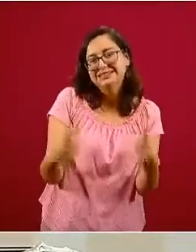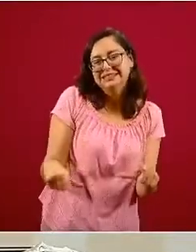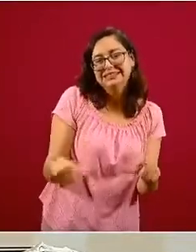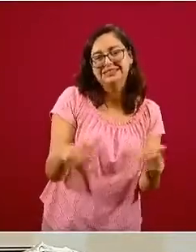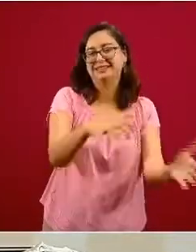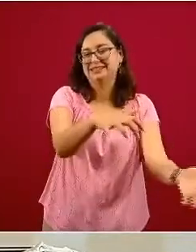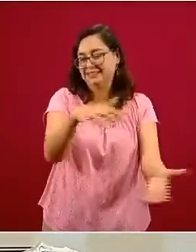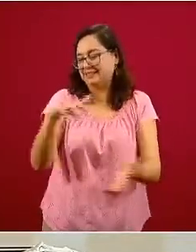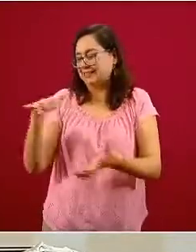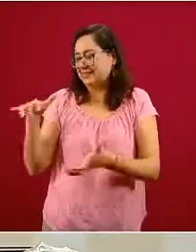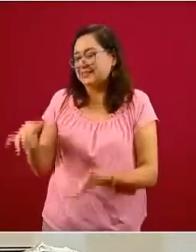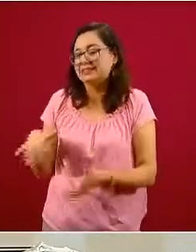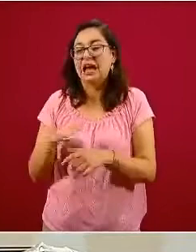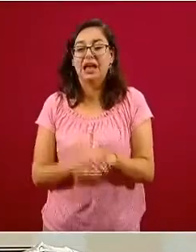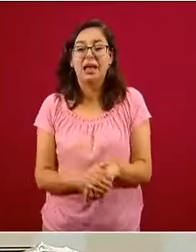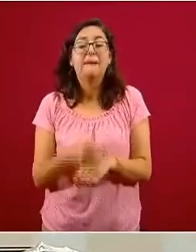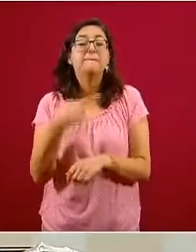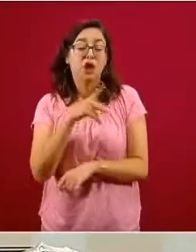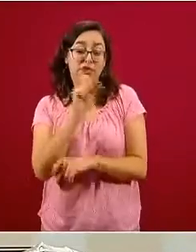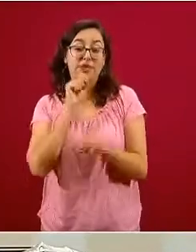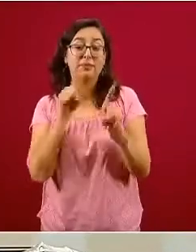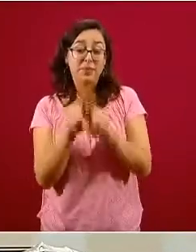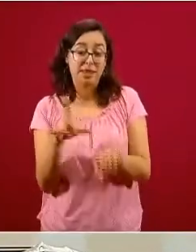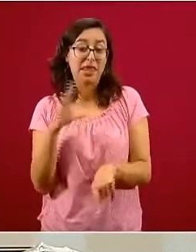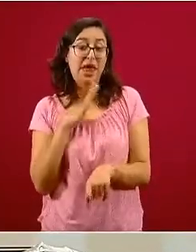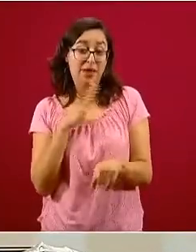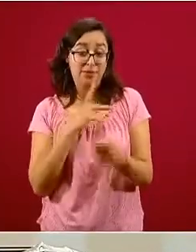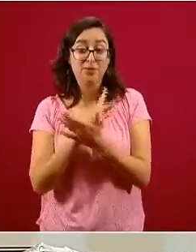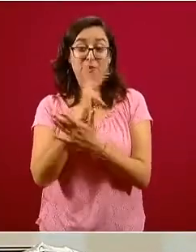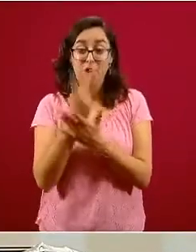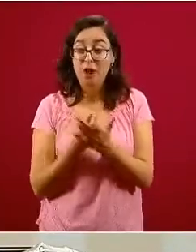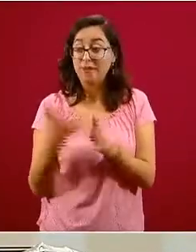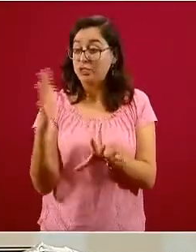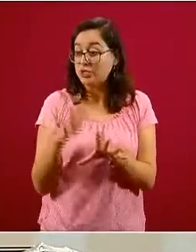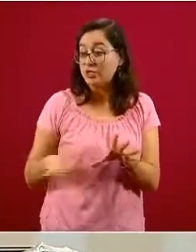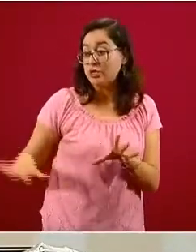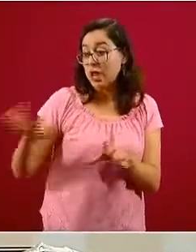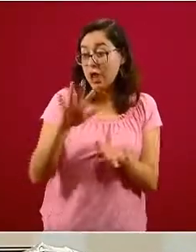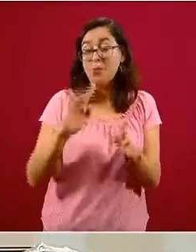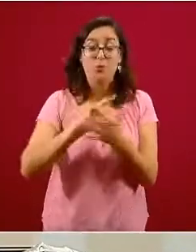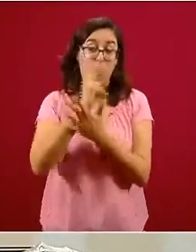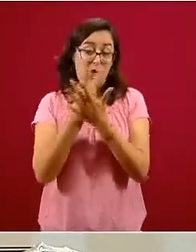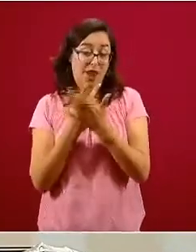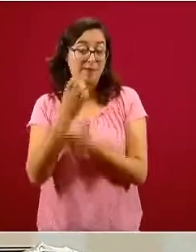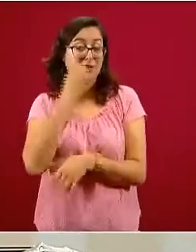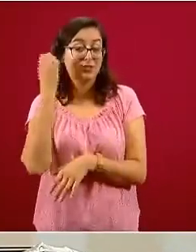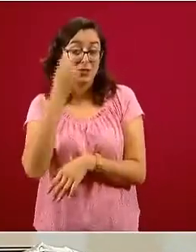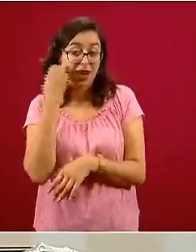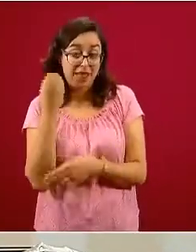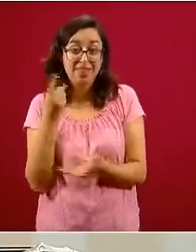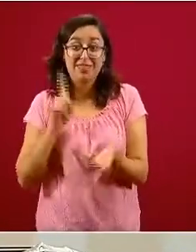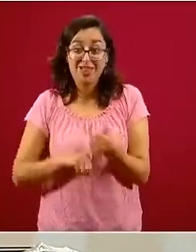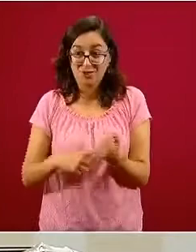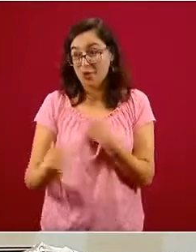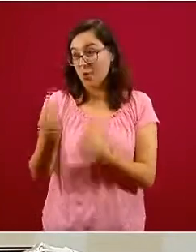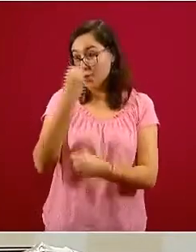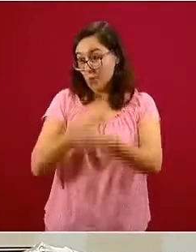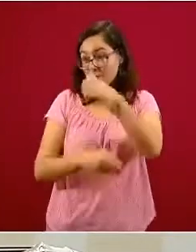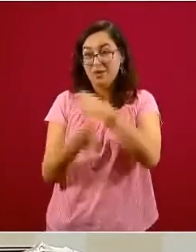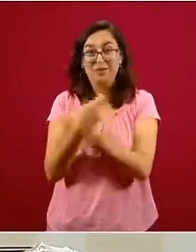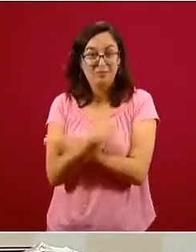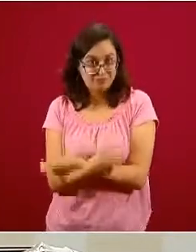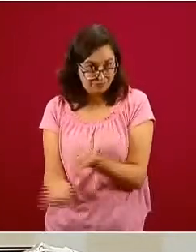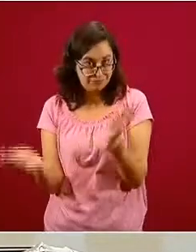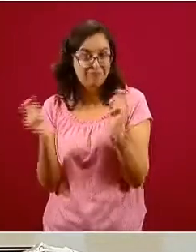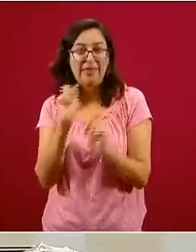pero también pues tienen programas sociales, tienen también programas escolares. Entonces, aquí